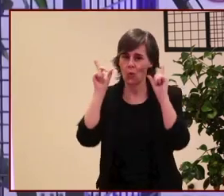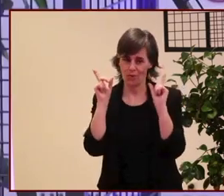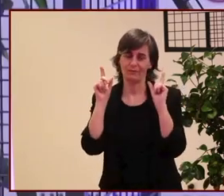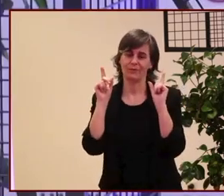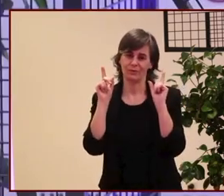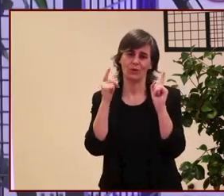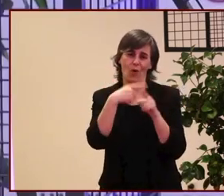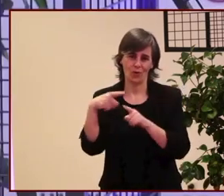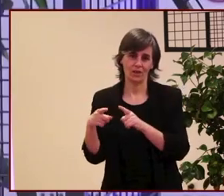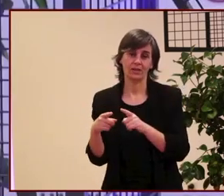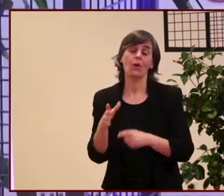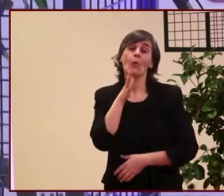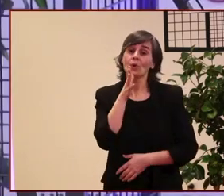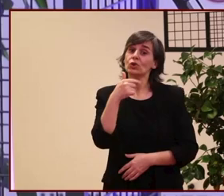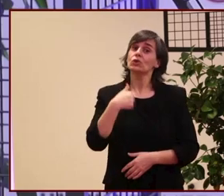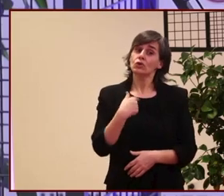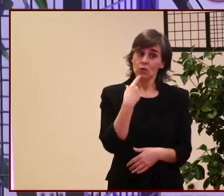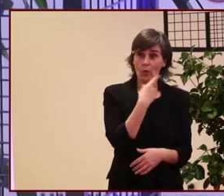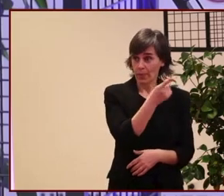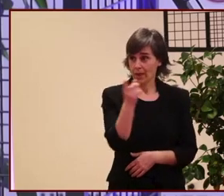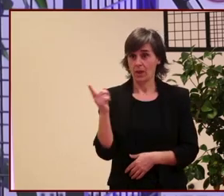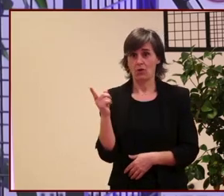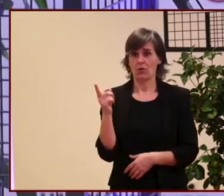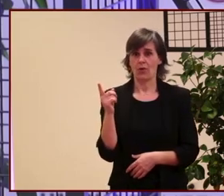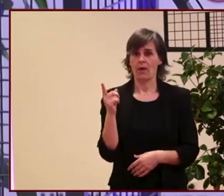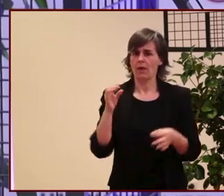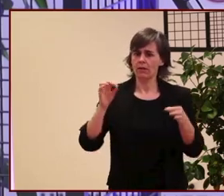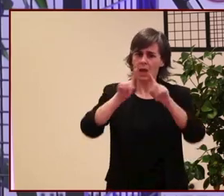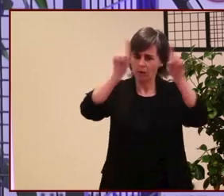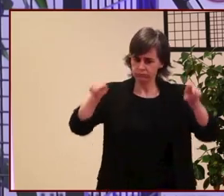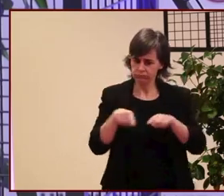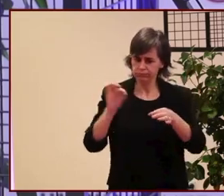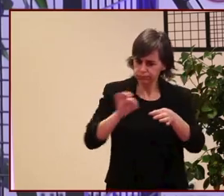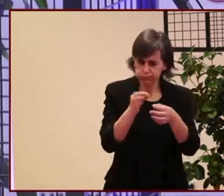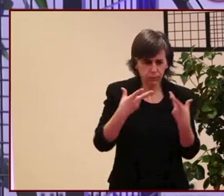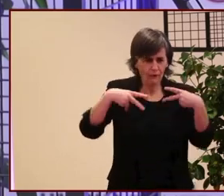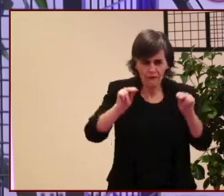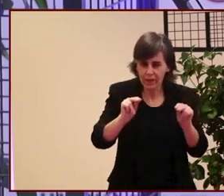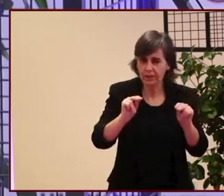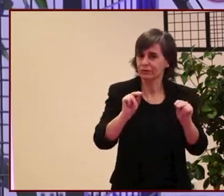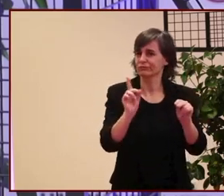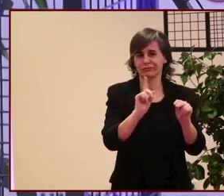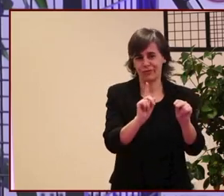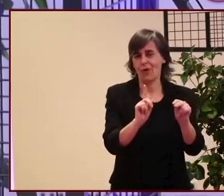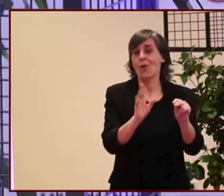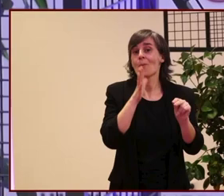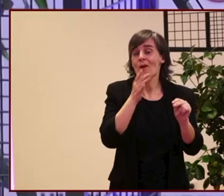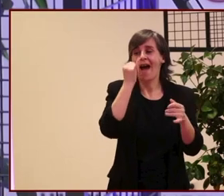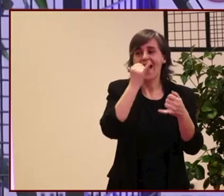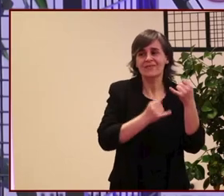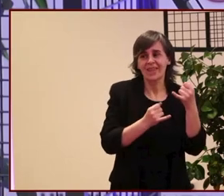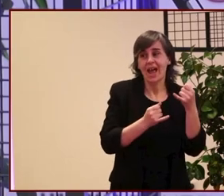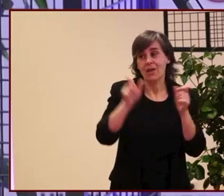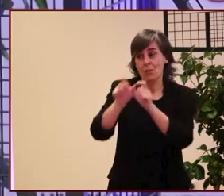hecha totalmente descubrimos a través de las historias de las otras una historia no